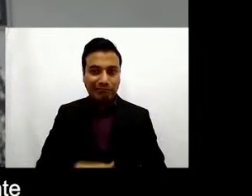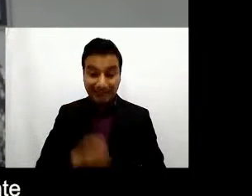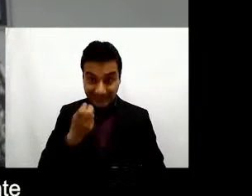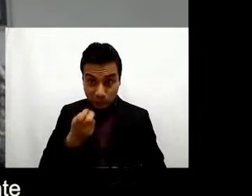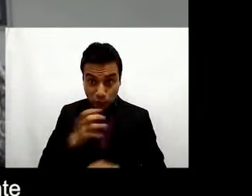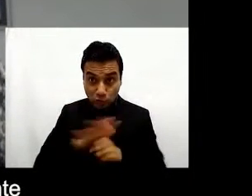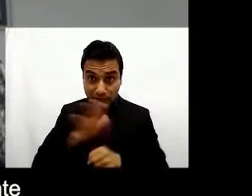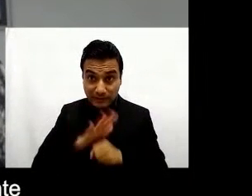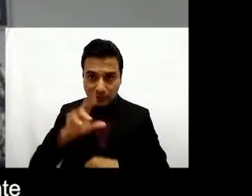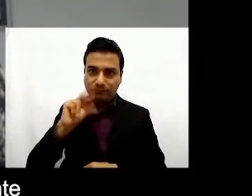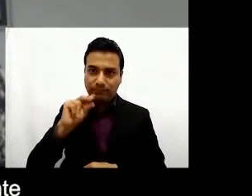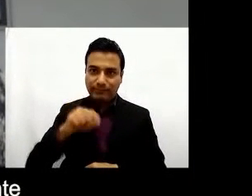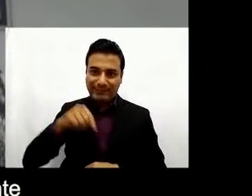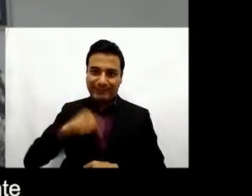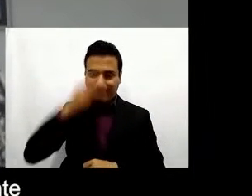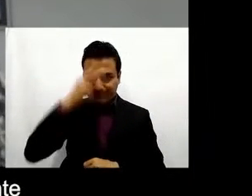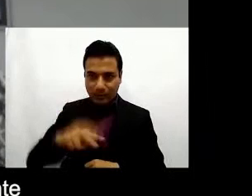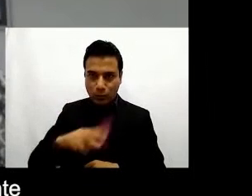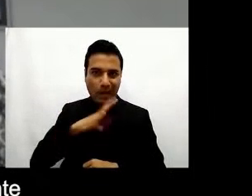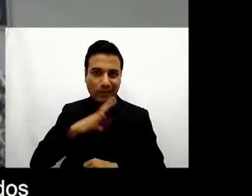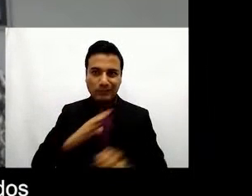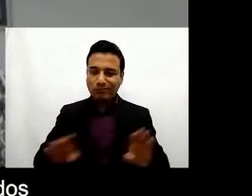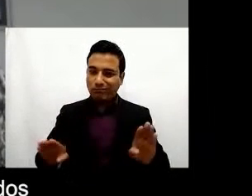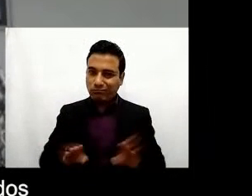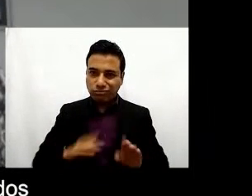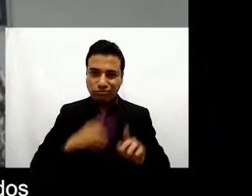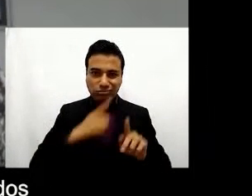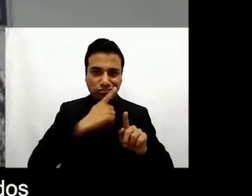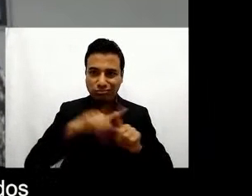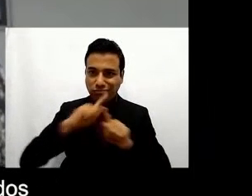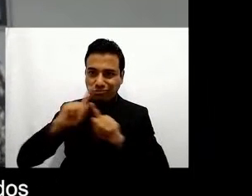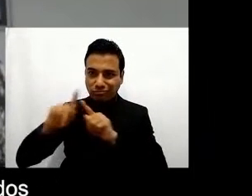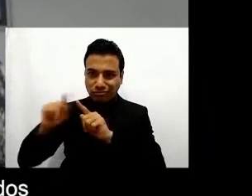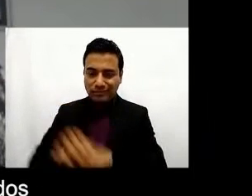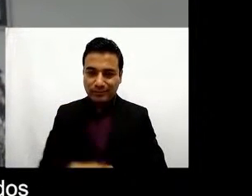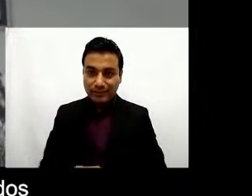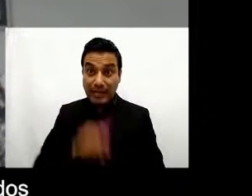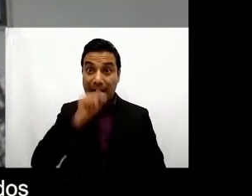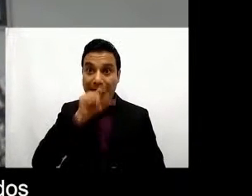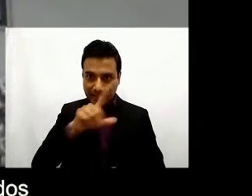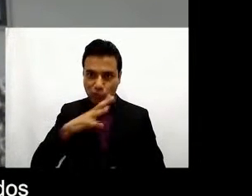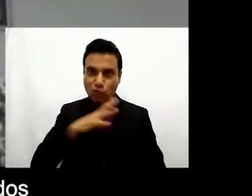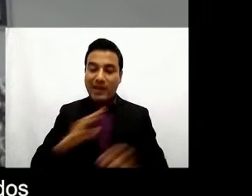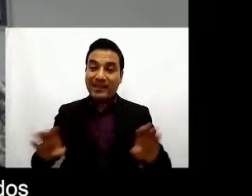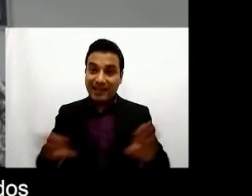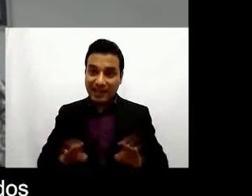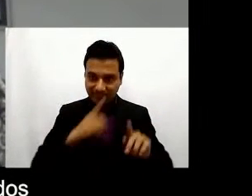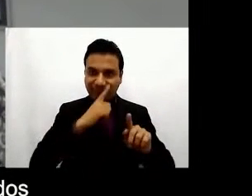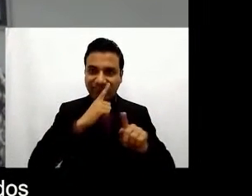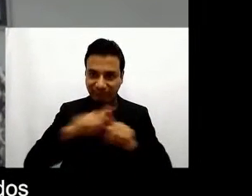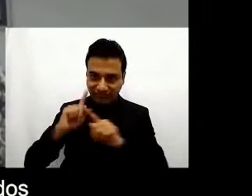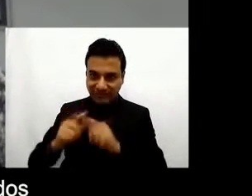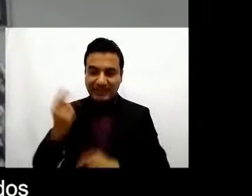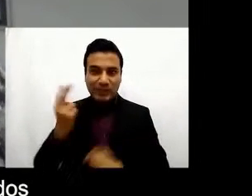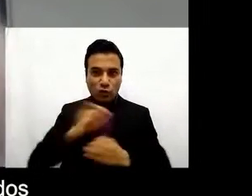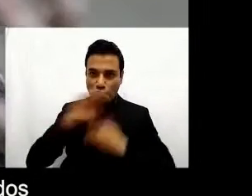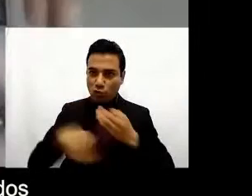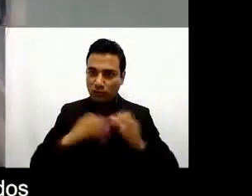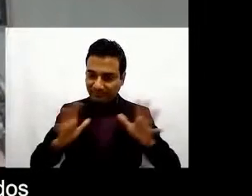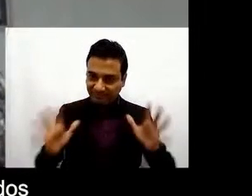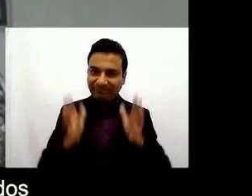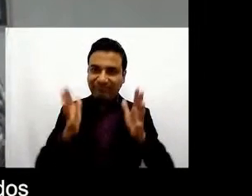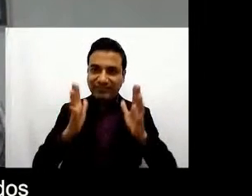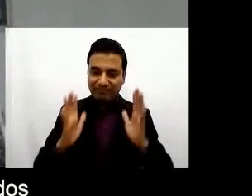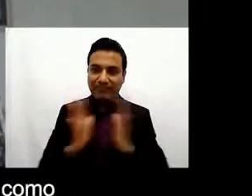la diversidad que tenemos en el Estado y que todas y todos nos sintamos representados o que pensemos que